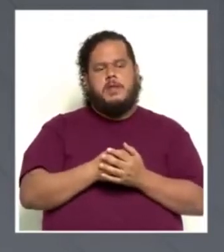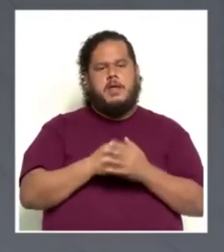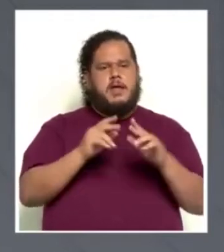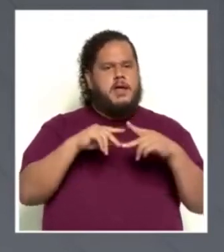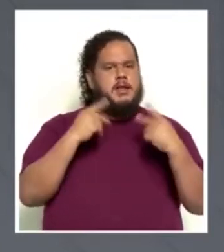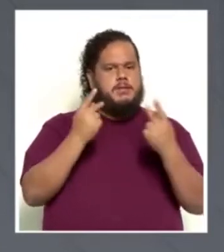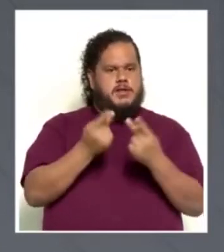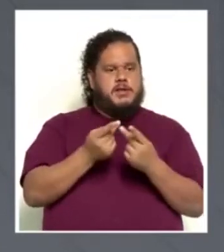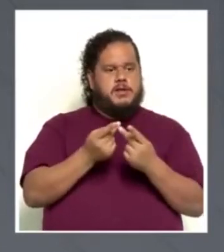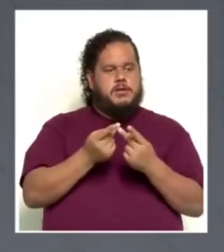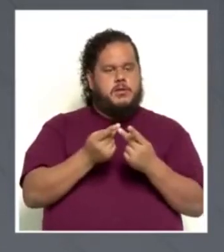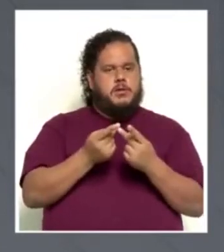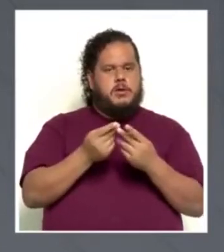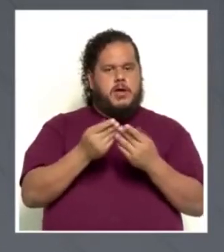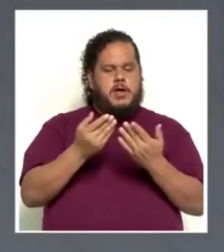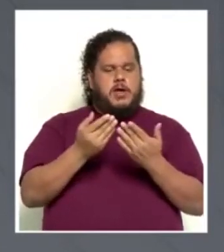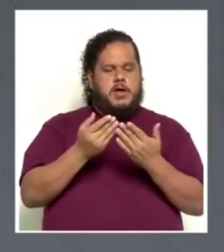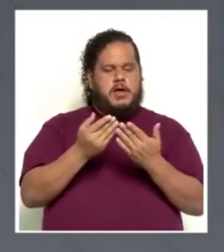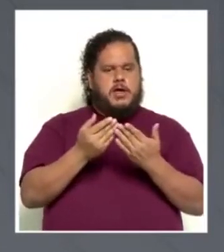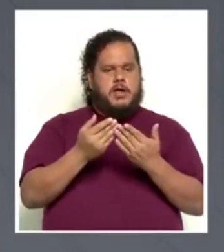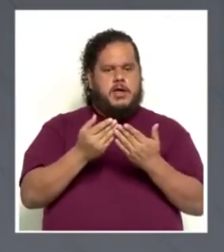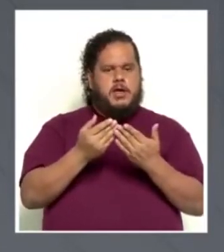partido Progreso